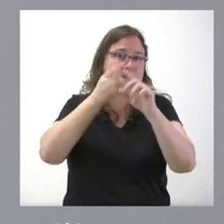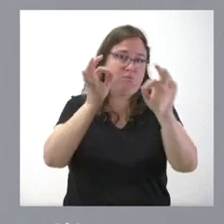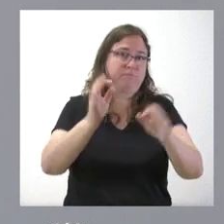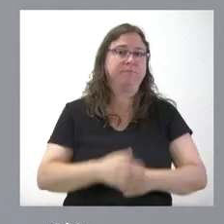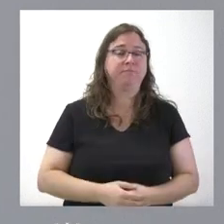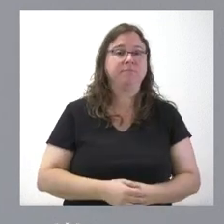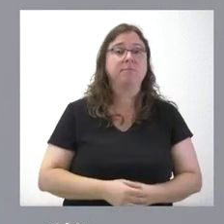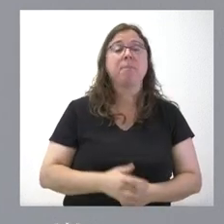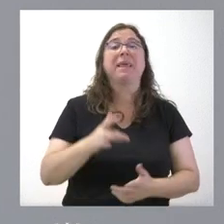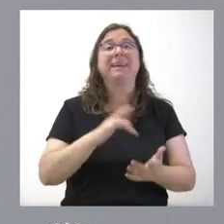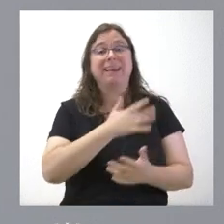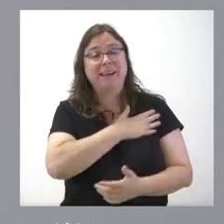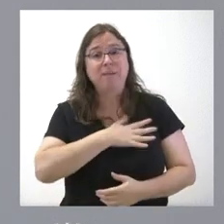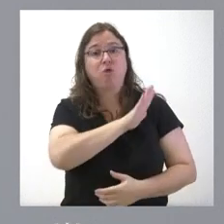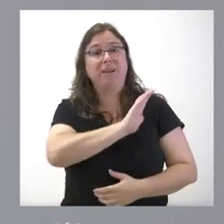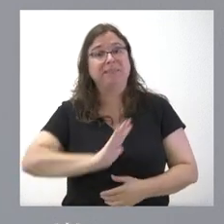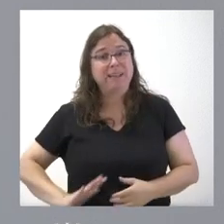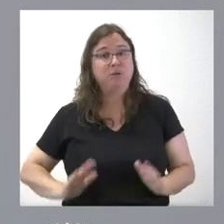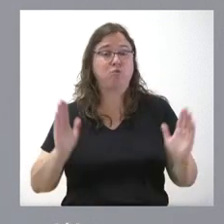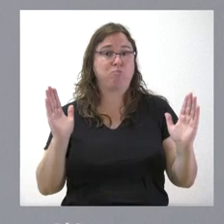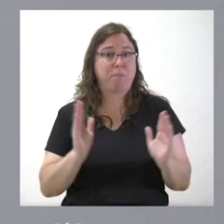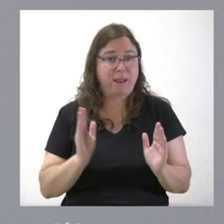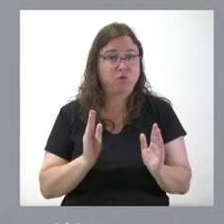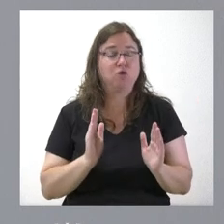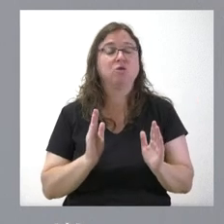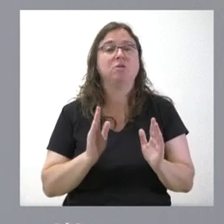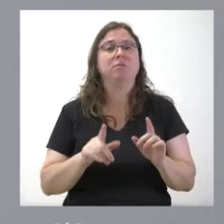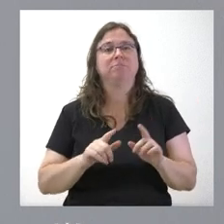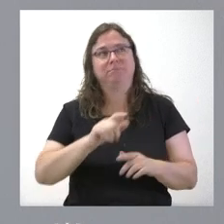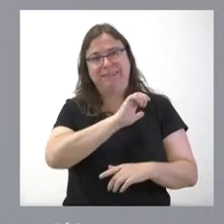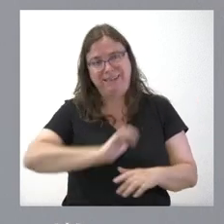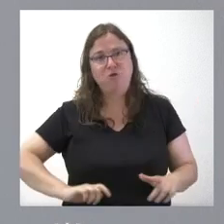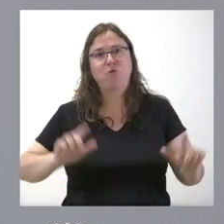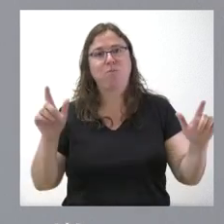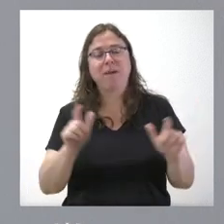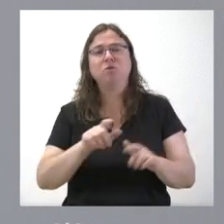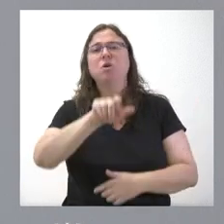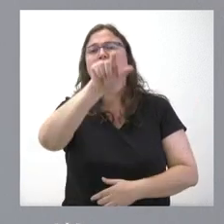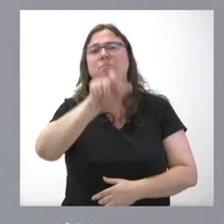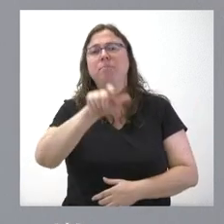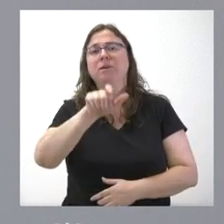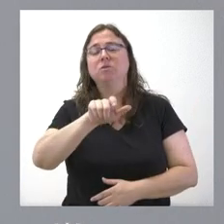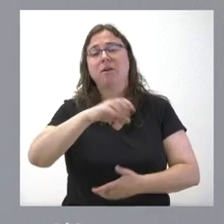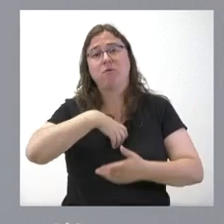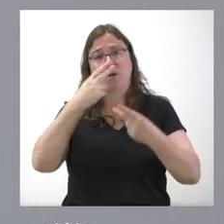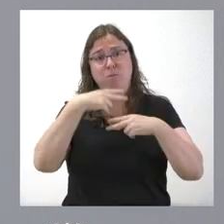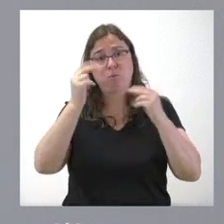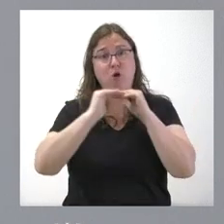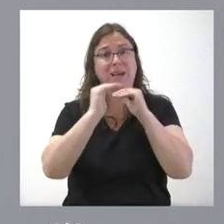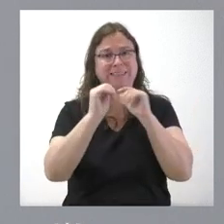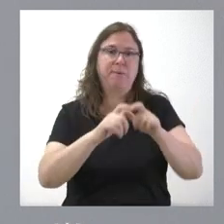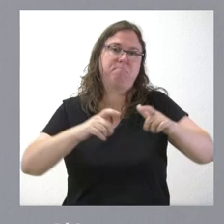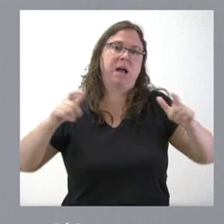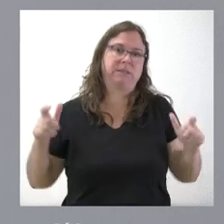ir reduciendo el número de interinos ir aumentando el número de personas empleados públicos con carácter estable con la